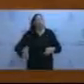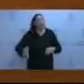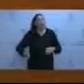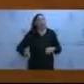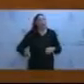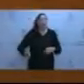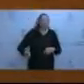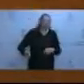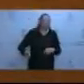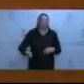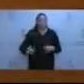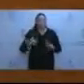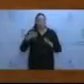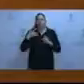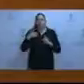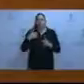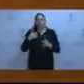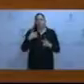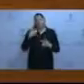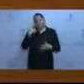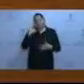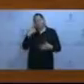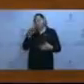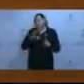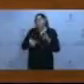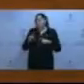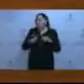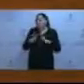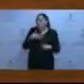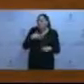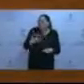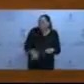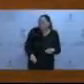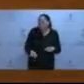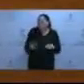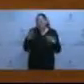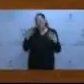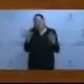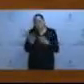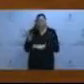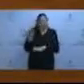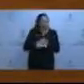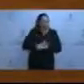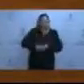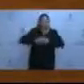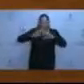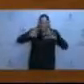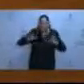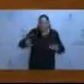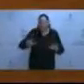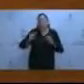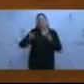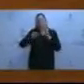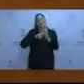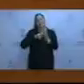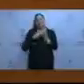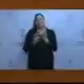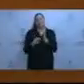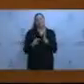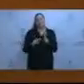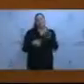pueden ser de absoluta gravedad. Y, por lo tanto, lo que tiene que haber, señorías, es claridad, transparencia y